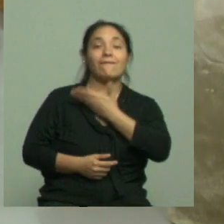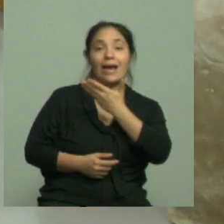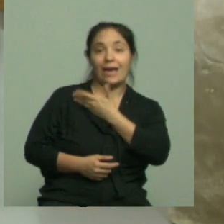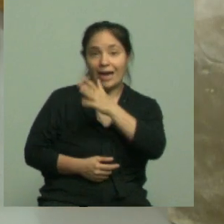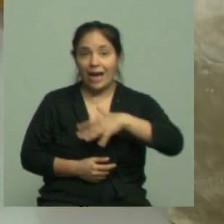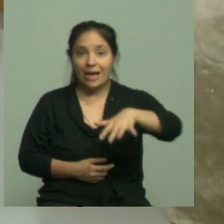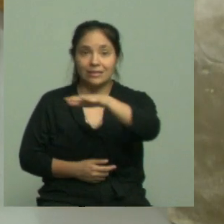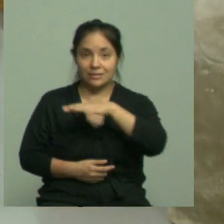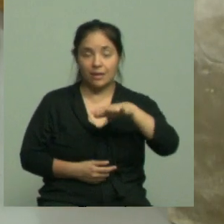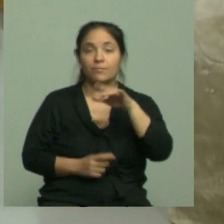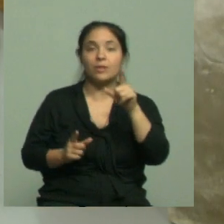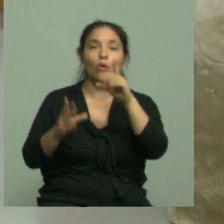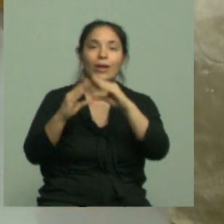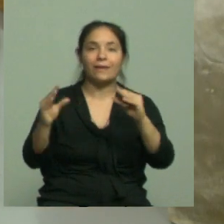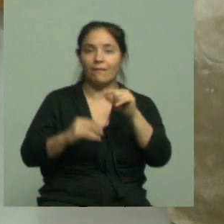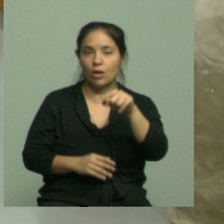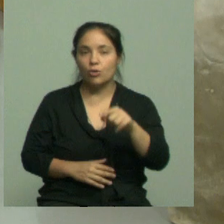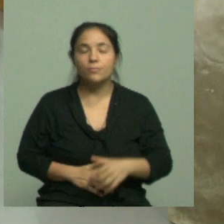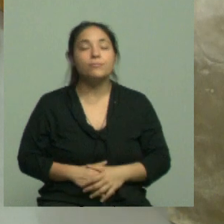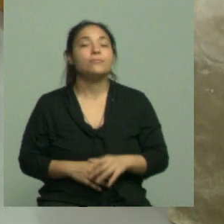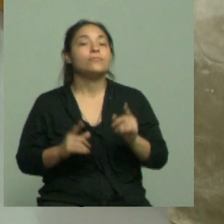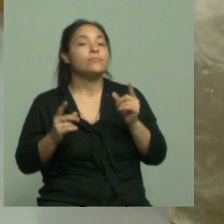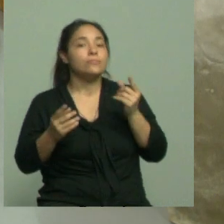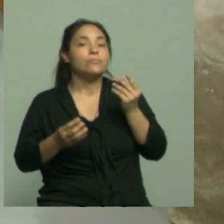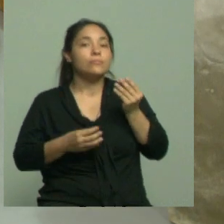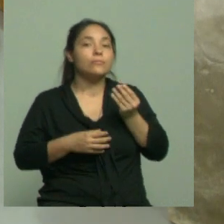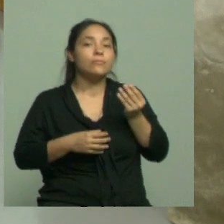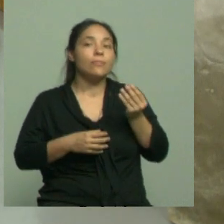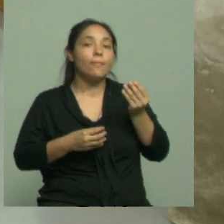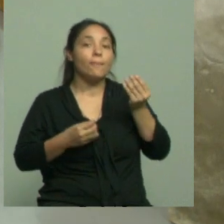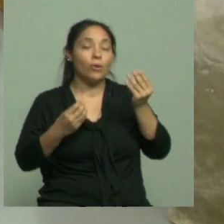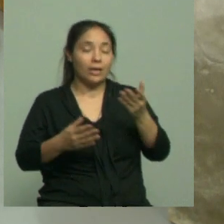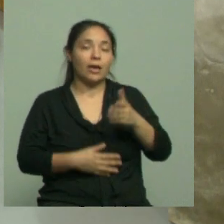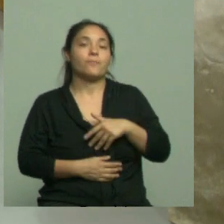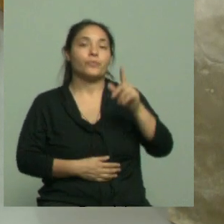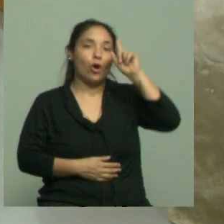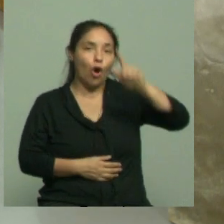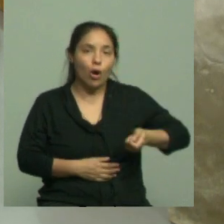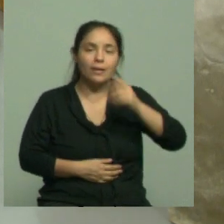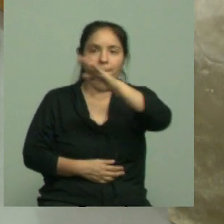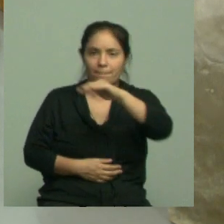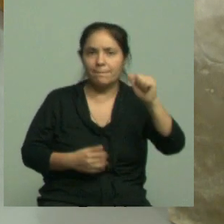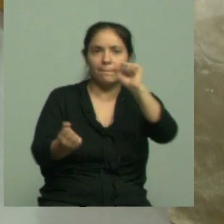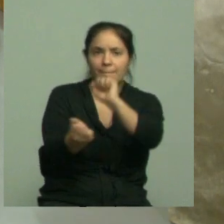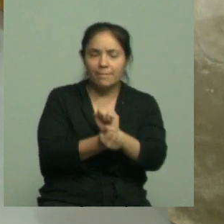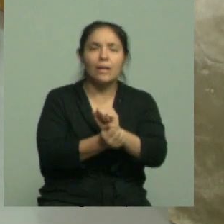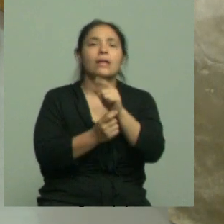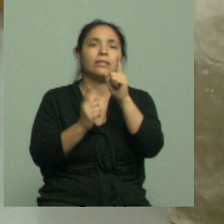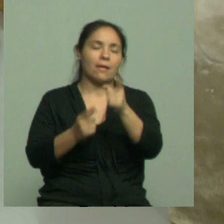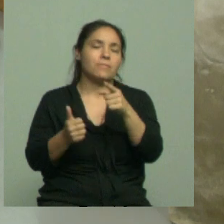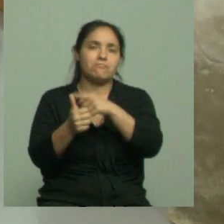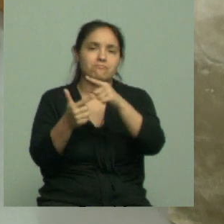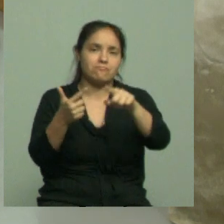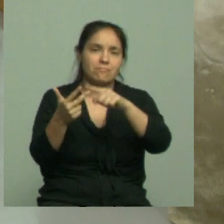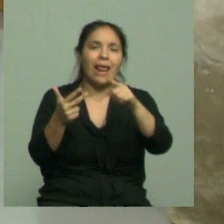Líbano. Y digo esto porque después de la decisión de la Corte, del pedido de captura para Netanyahu, para su exministro de Defensa y también para el líder de Hamas,